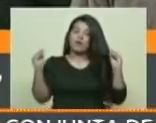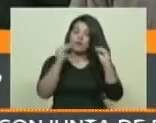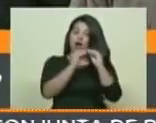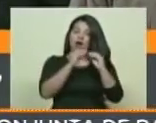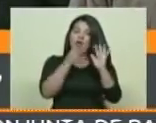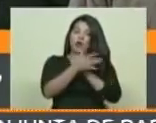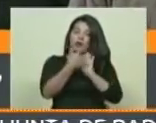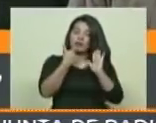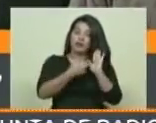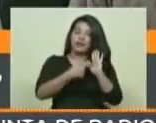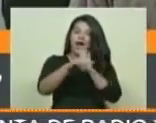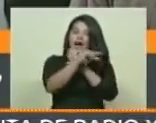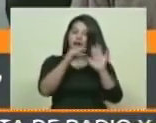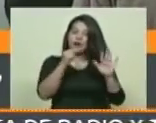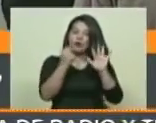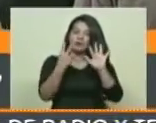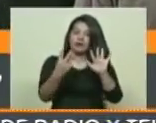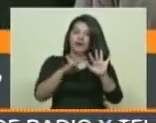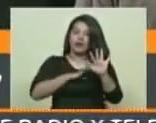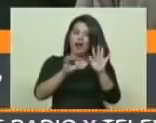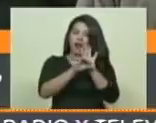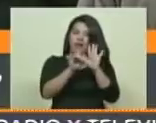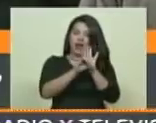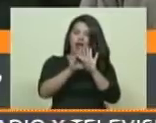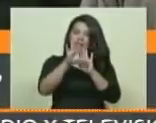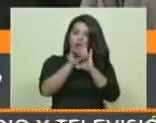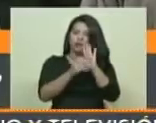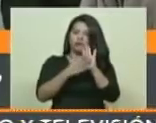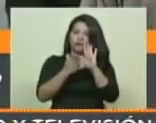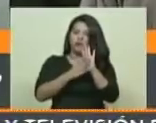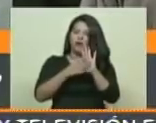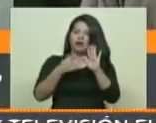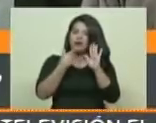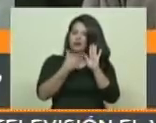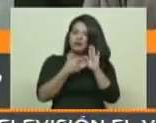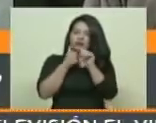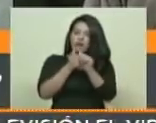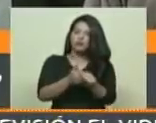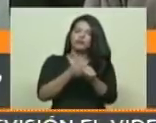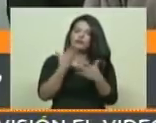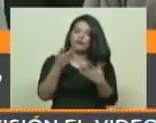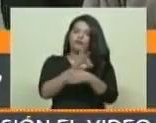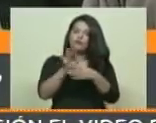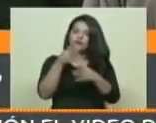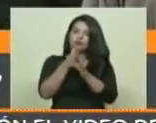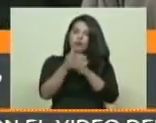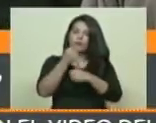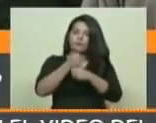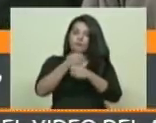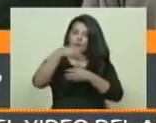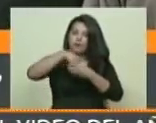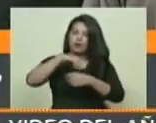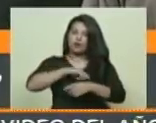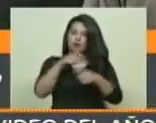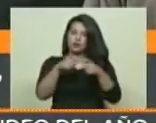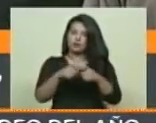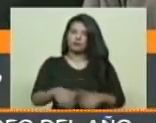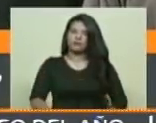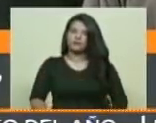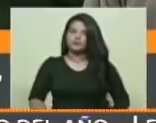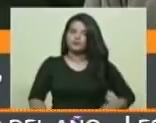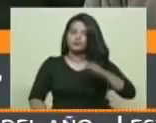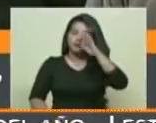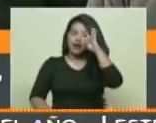con lo establecido en el artículo 7 de la Ley Constitucional que rige el funcionamiento de esta instancia.